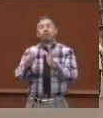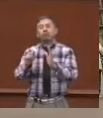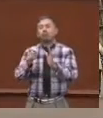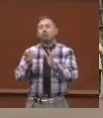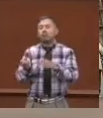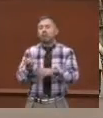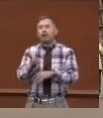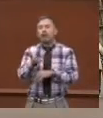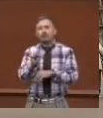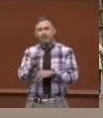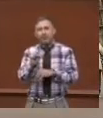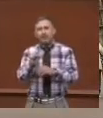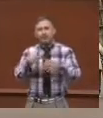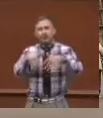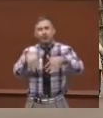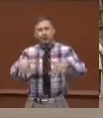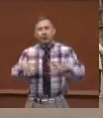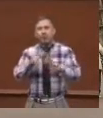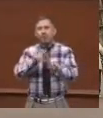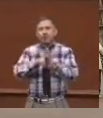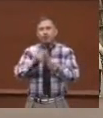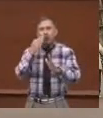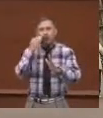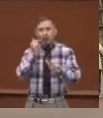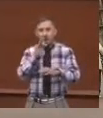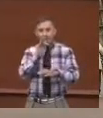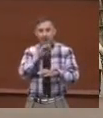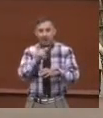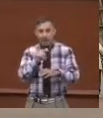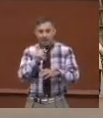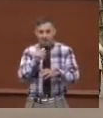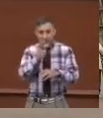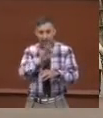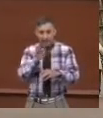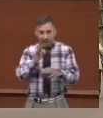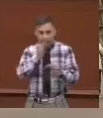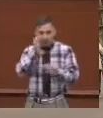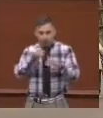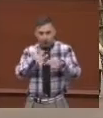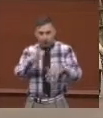en redes sociales en plena veda electoral.